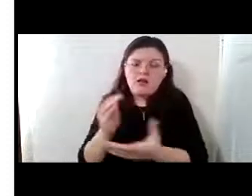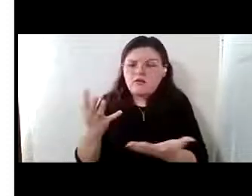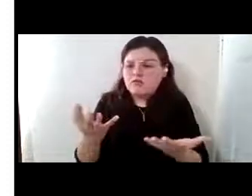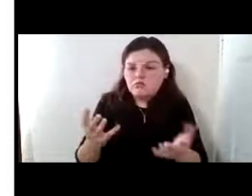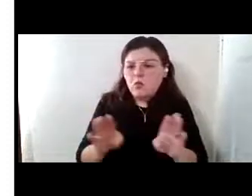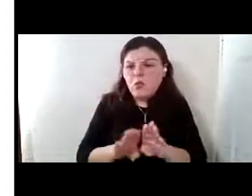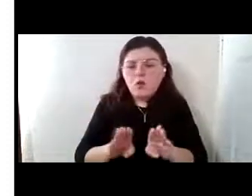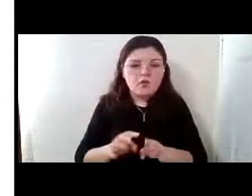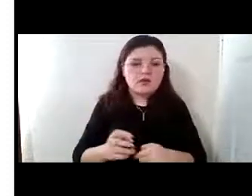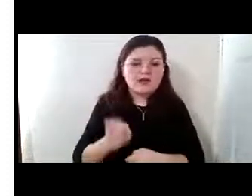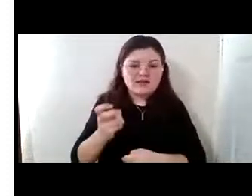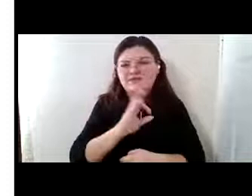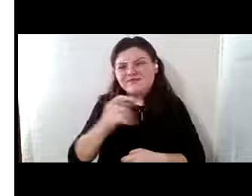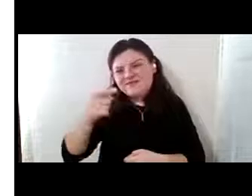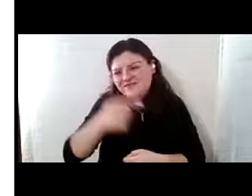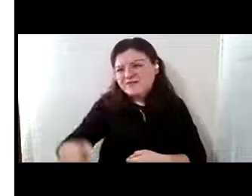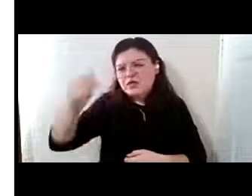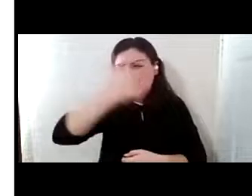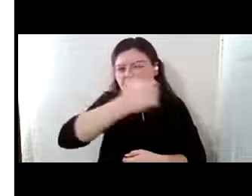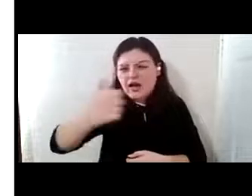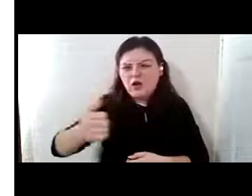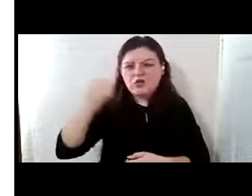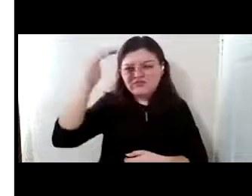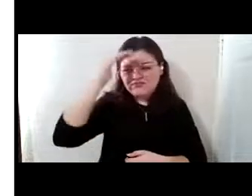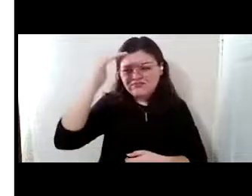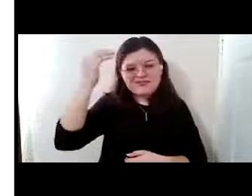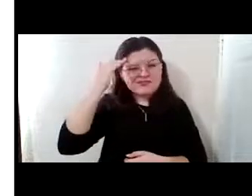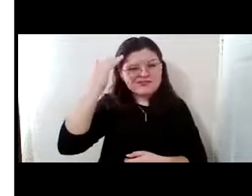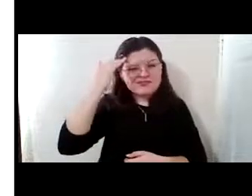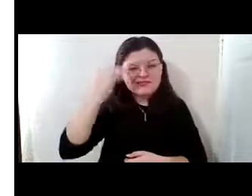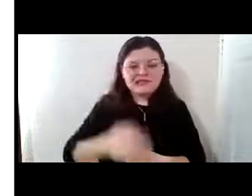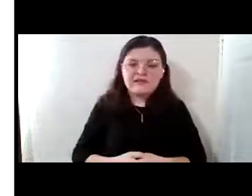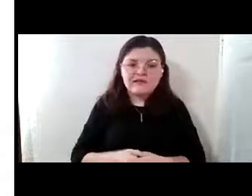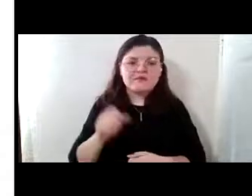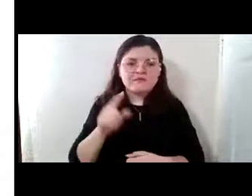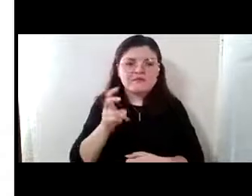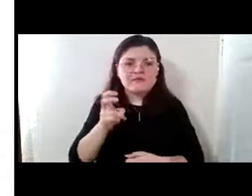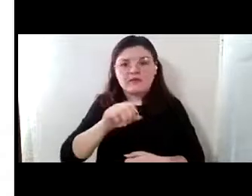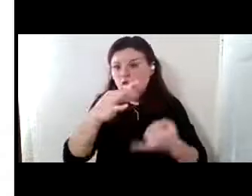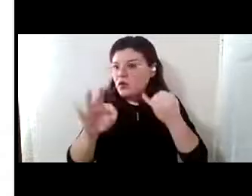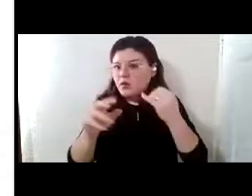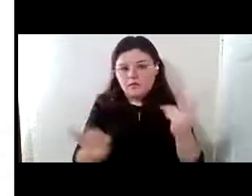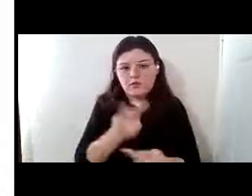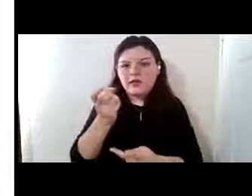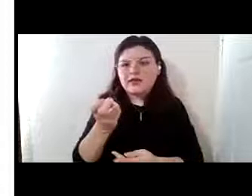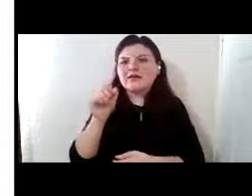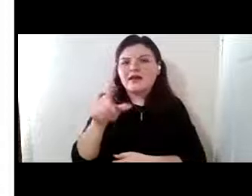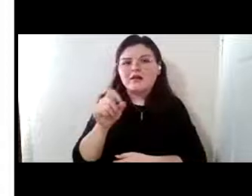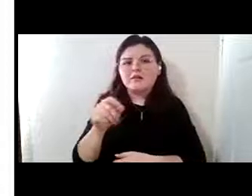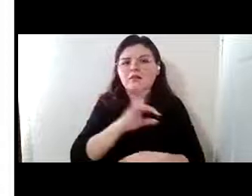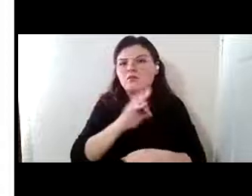para reflexionar cada uno de nosotros. Y viene esta última pregunta que también es sumamente importante y dice, ¿qué puedo